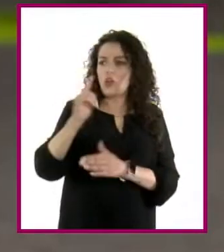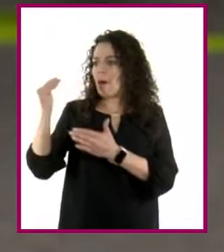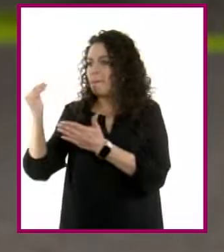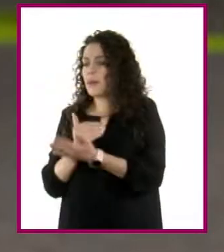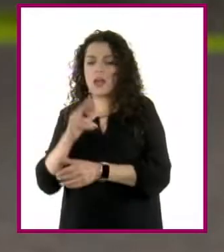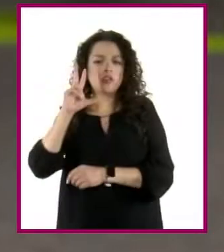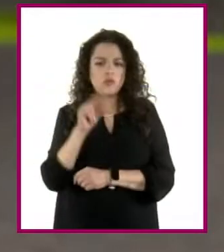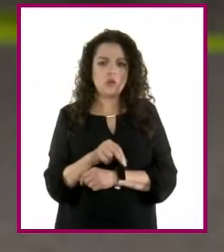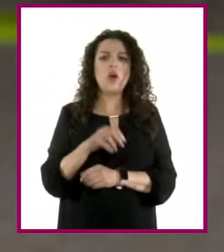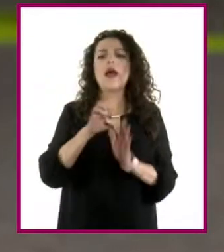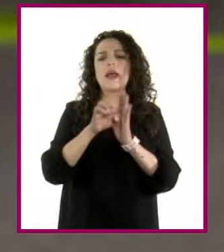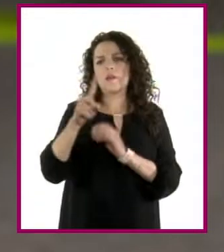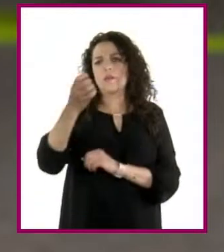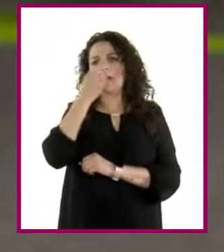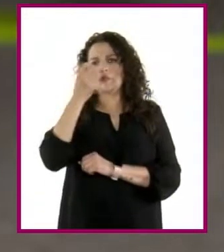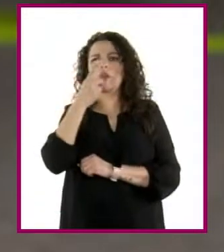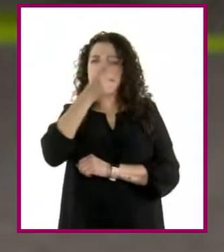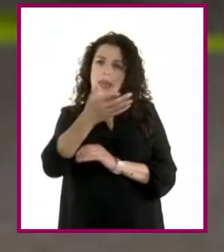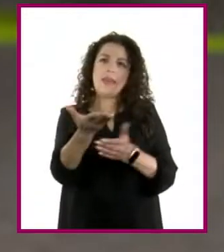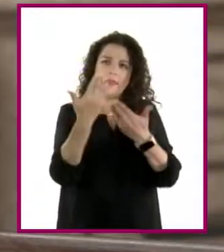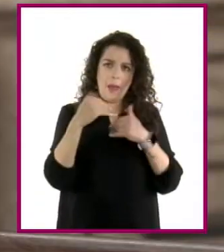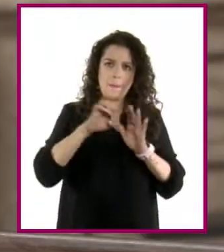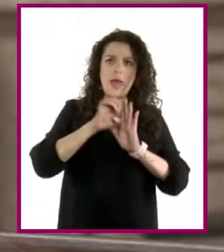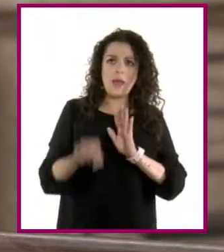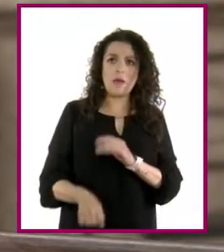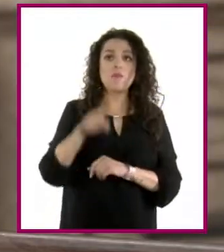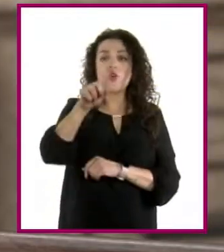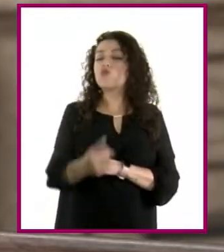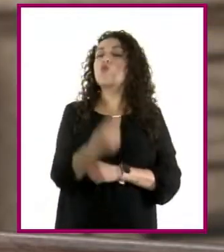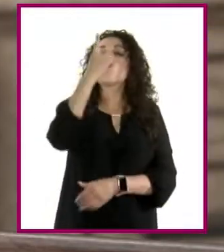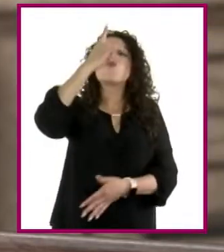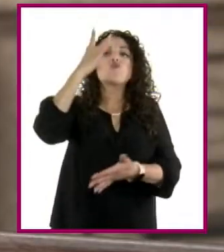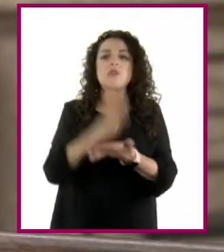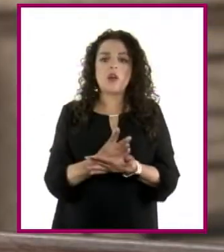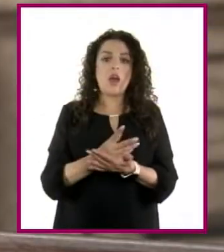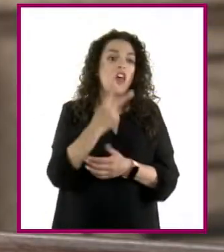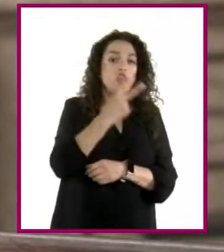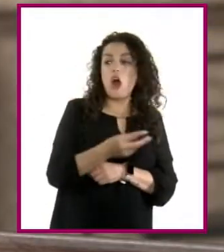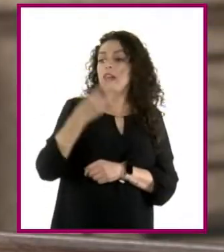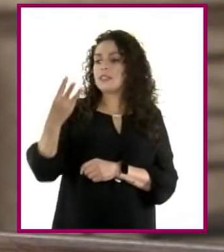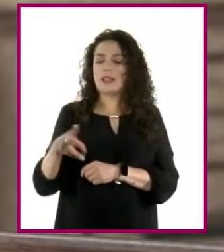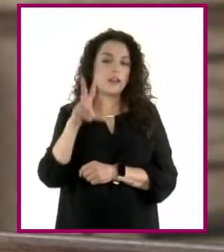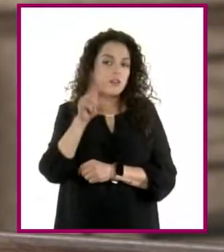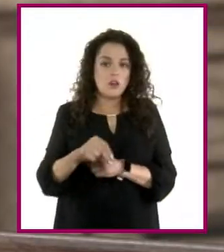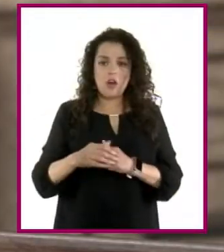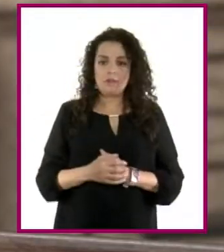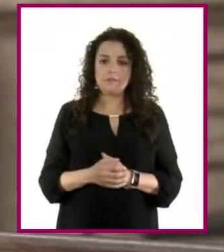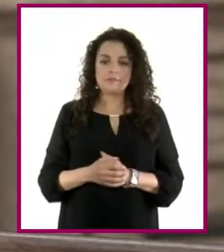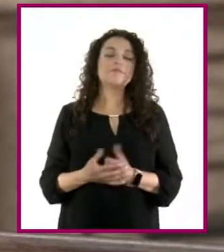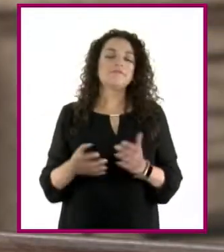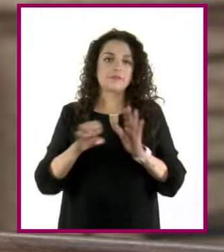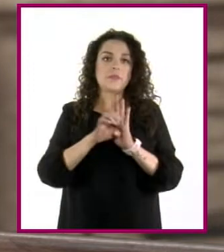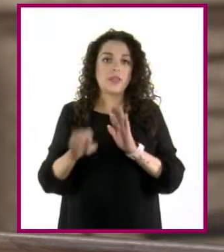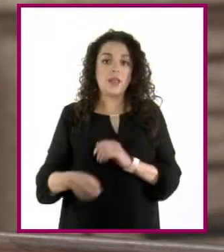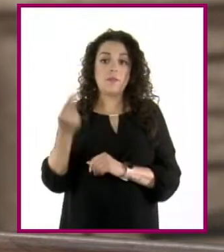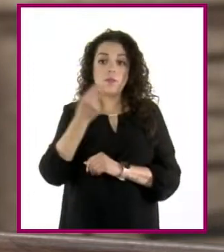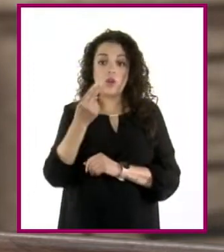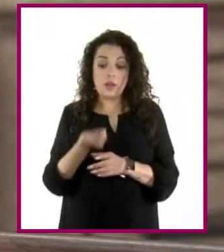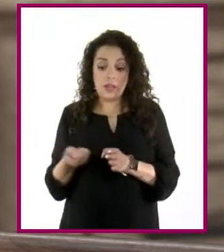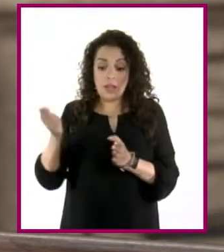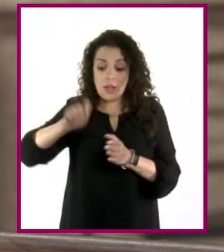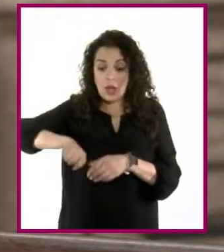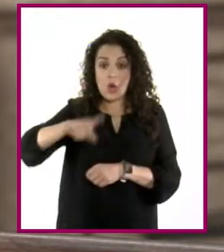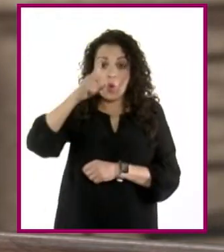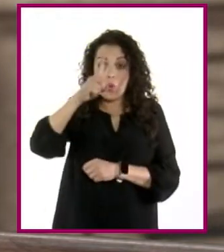en clase, das uno, no dos ni tres. Lo mismo pasa en la cocina. Si hay que ponerle una cucharada de sal al mole, no